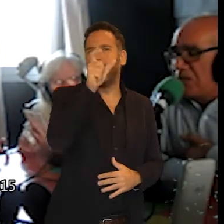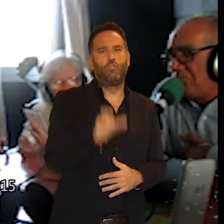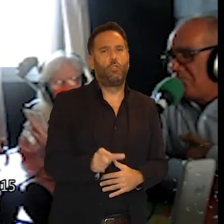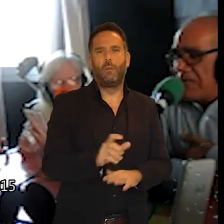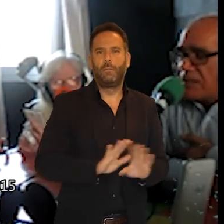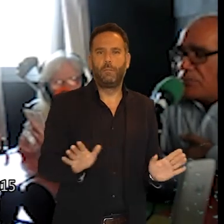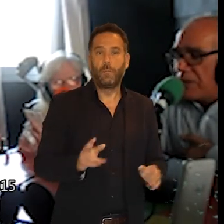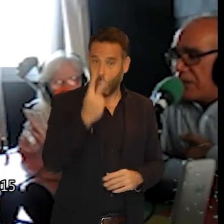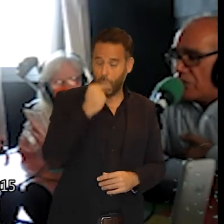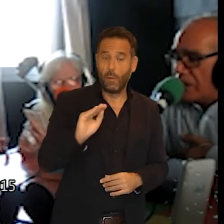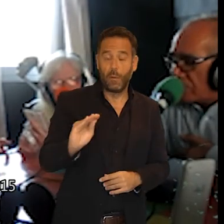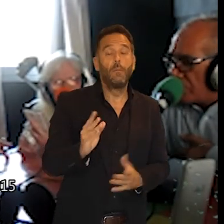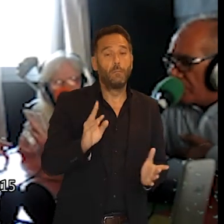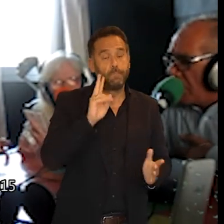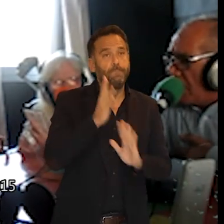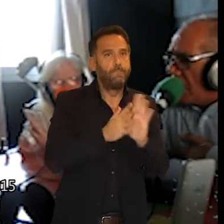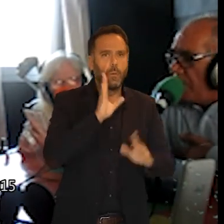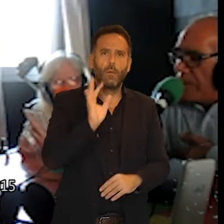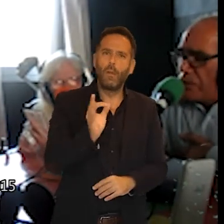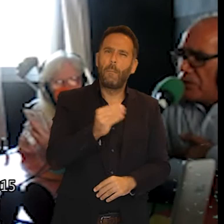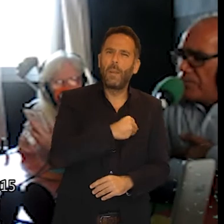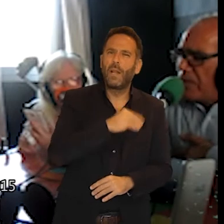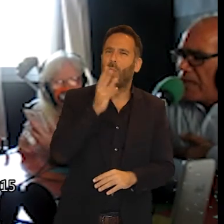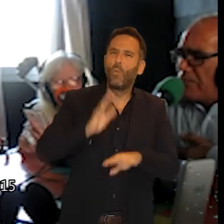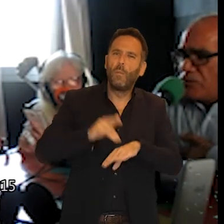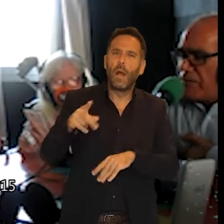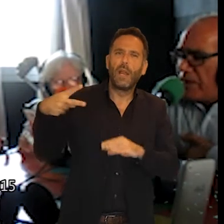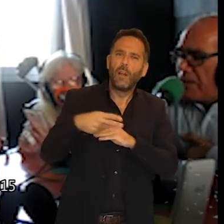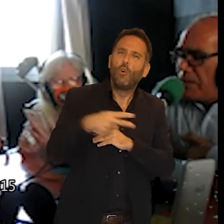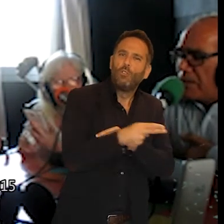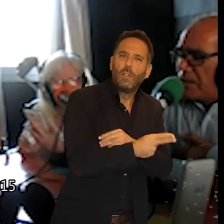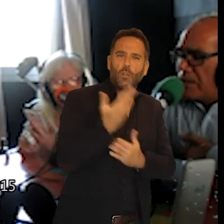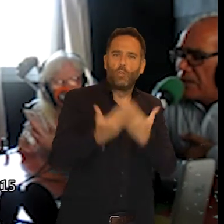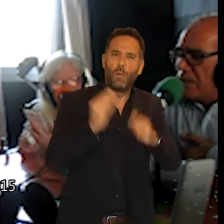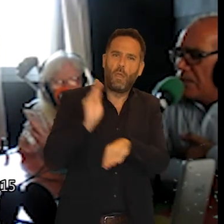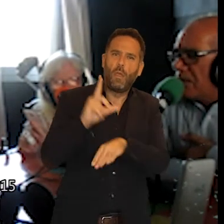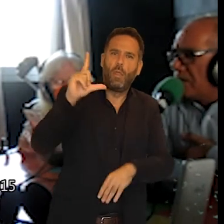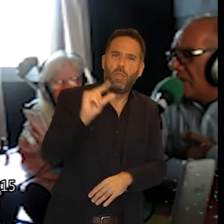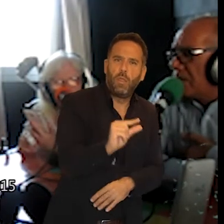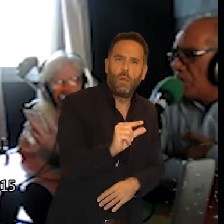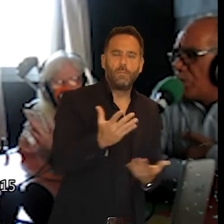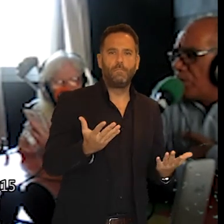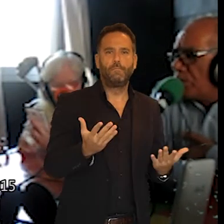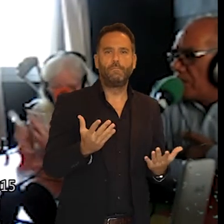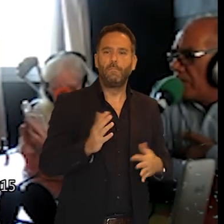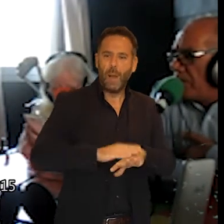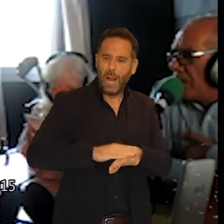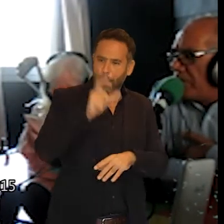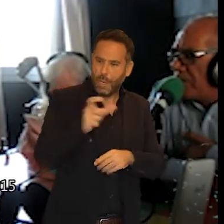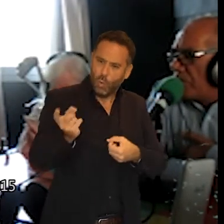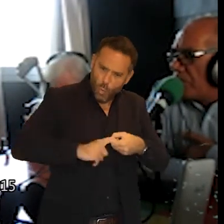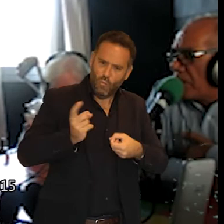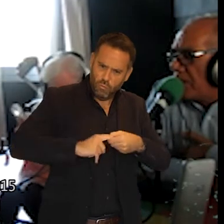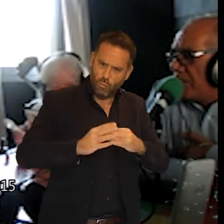una pena también, ¿no?, que lo que decíamos antes, los recortes, que por la falta de subvenciones, pues más personas no puedan disfrutar de ese tipo